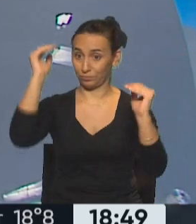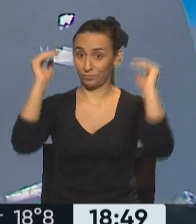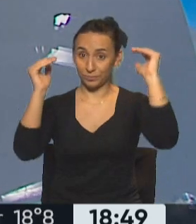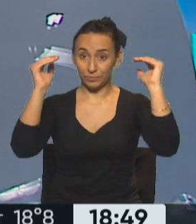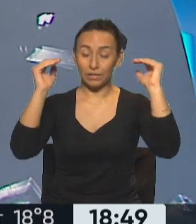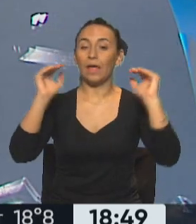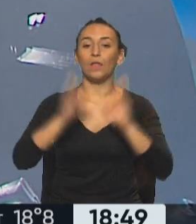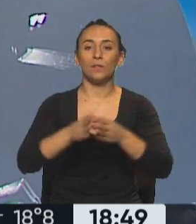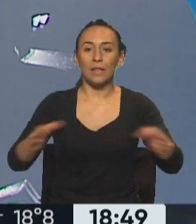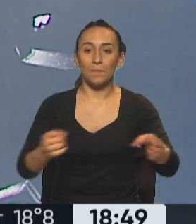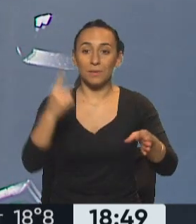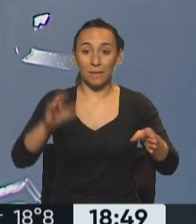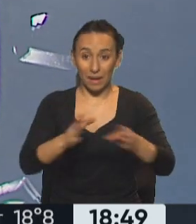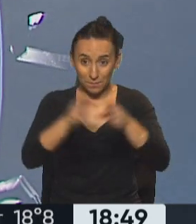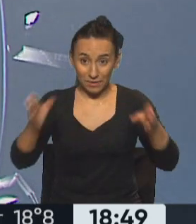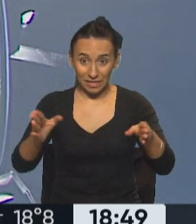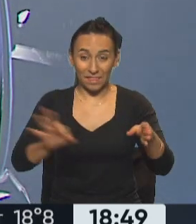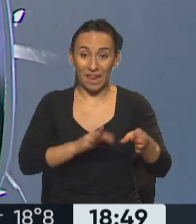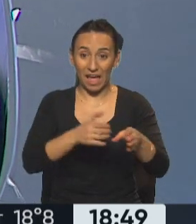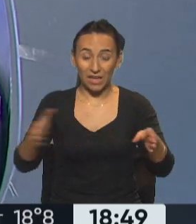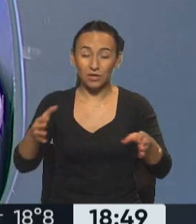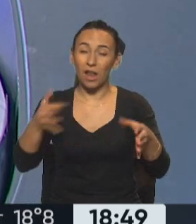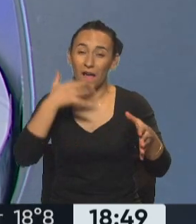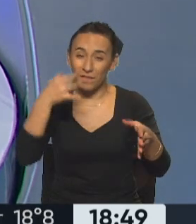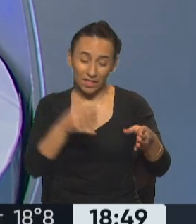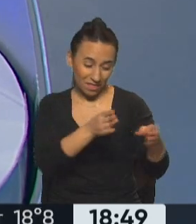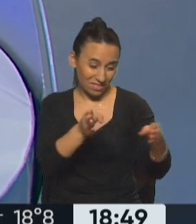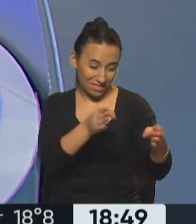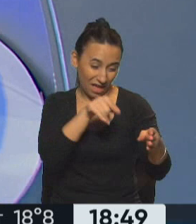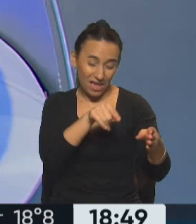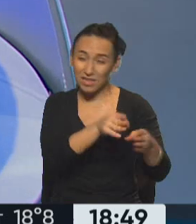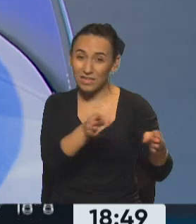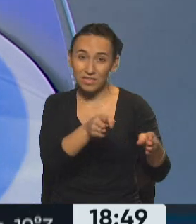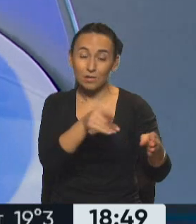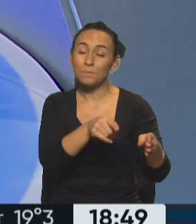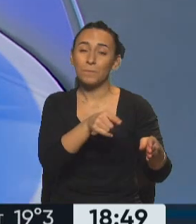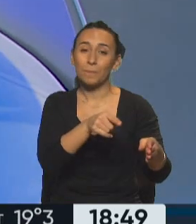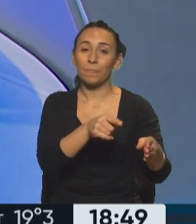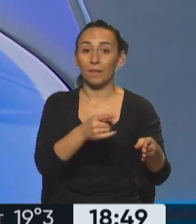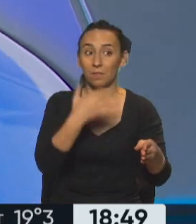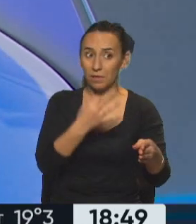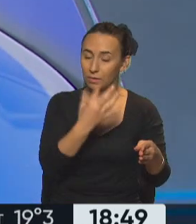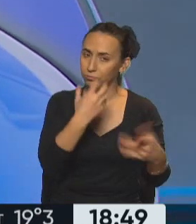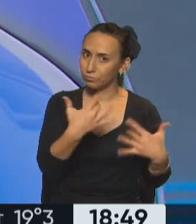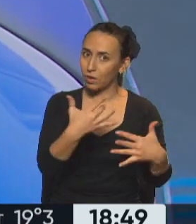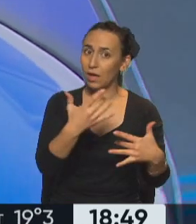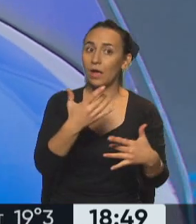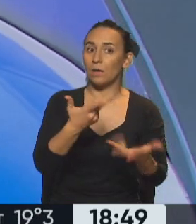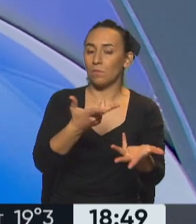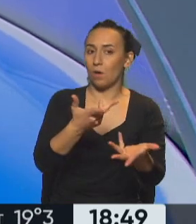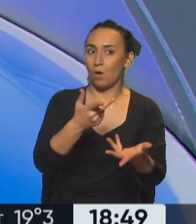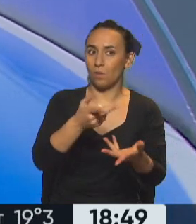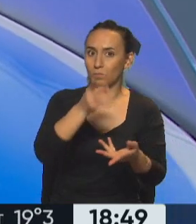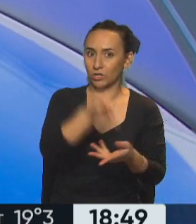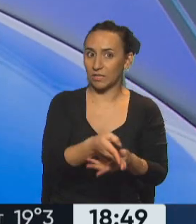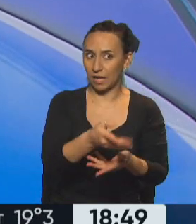la primera parte del año, la verdad es que fueron muy atractivos, ¿sí? Porque la inflación venía con porcentajes altos y por ende los inversores